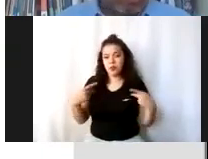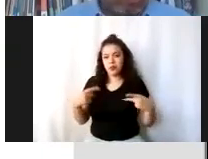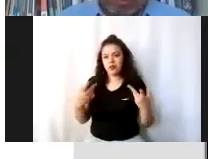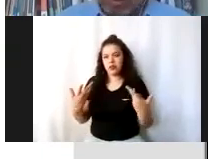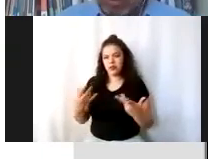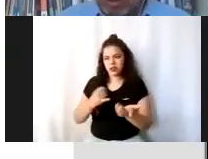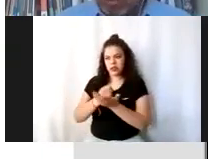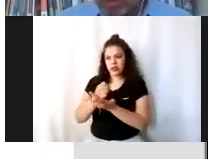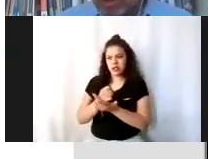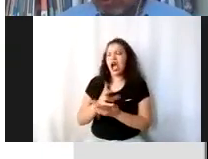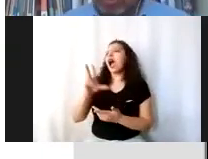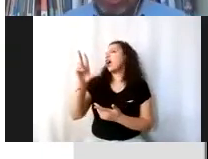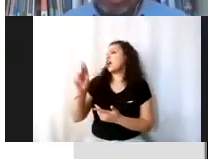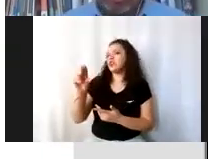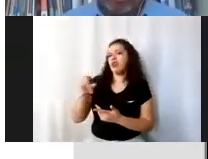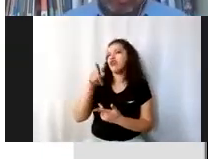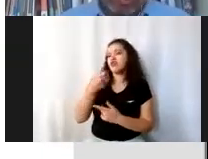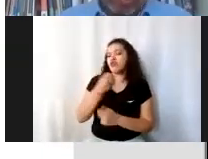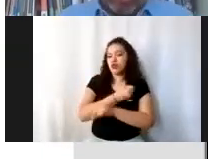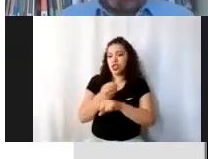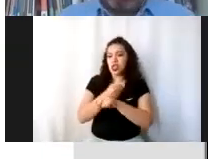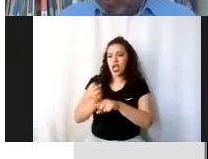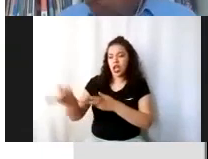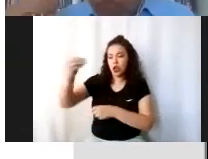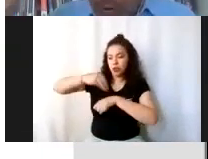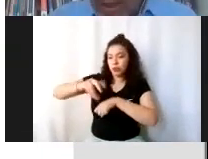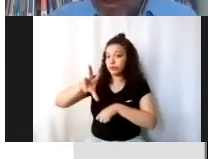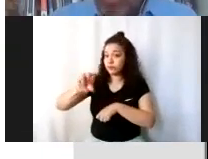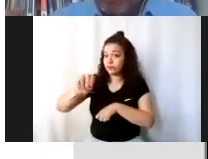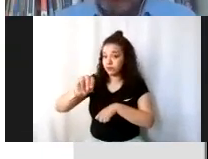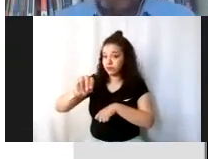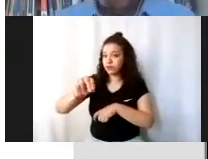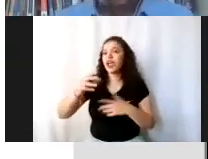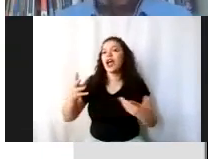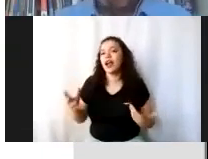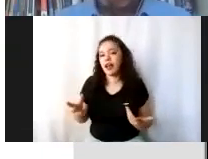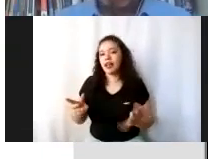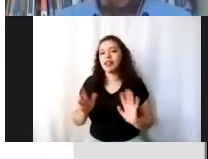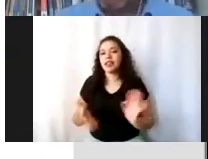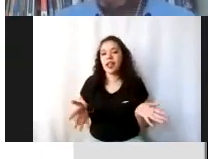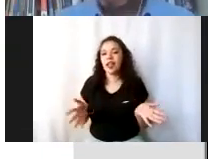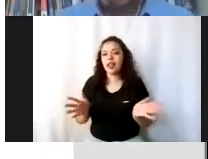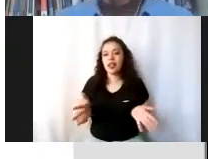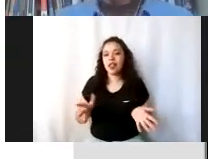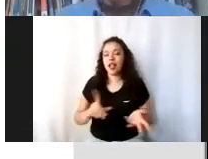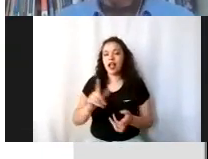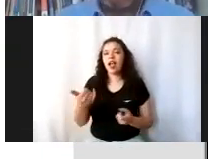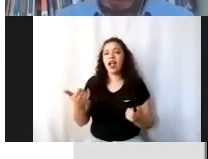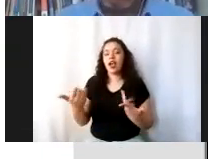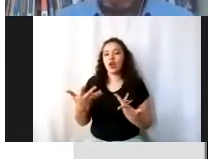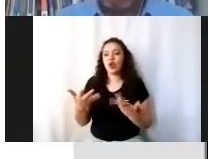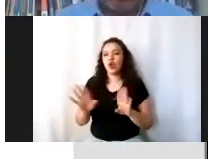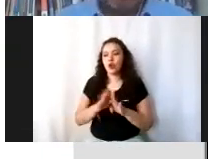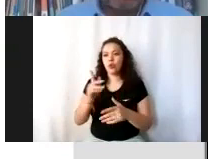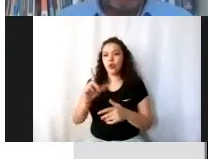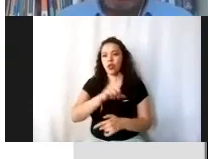no acceder a una transfusión de sangre, bueno, pero ya será una cuestión posterior y ajena a ti. En este